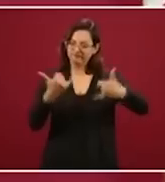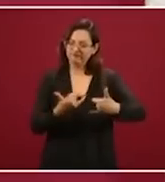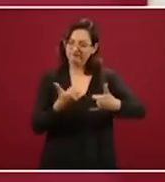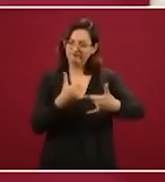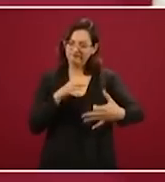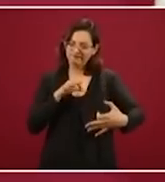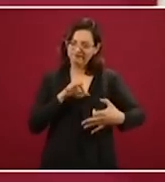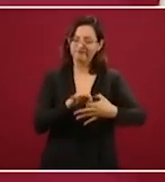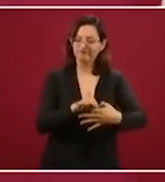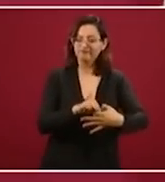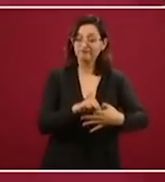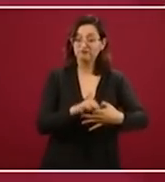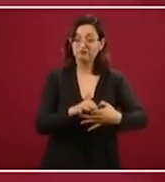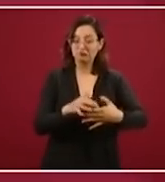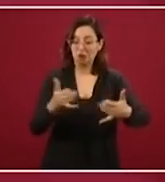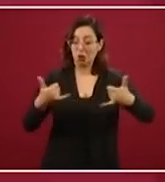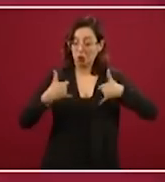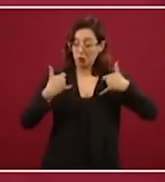revolucionario es una contradicción.